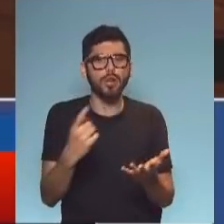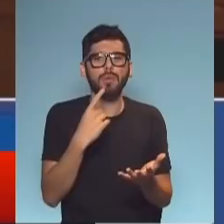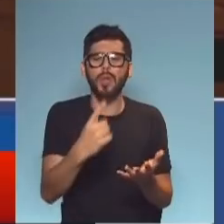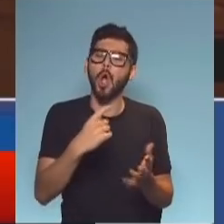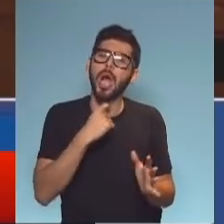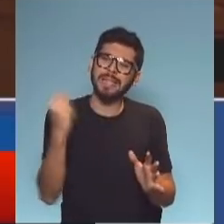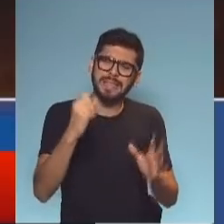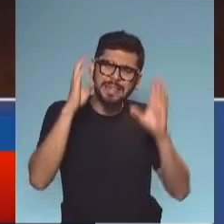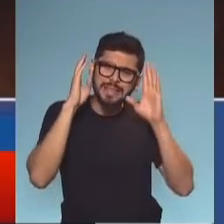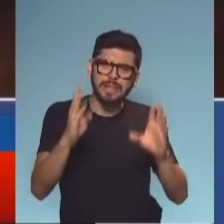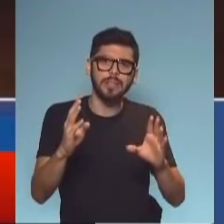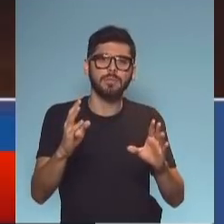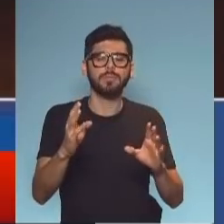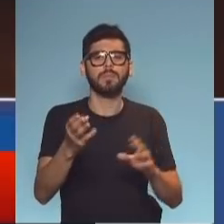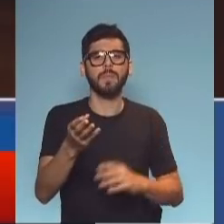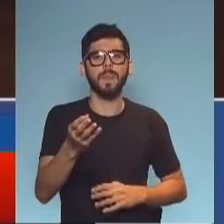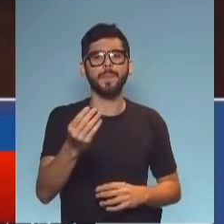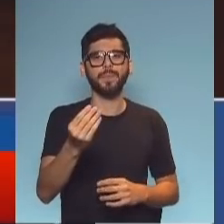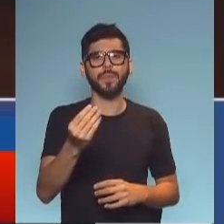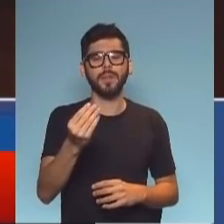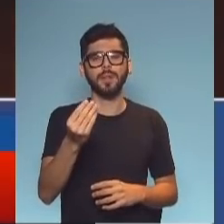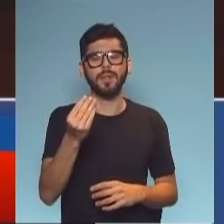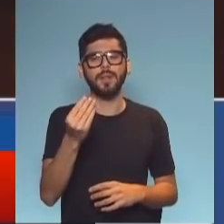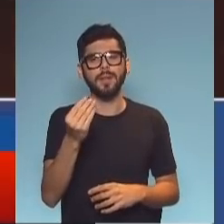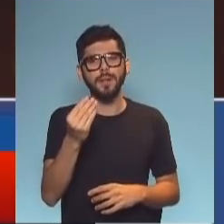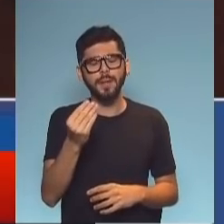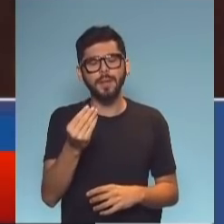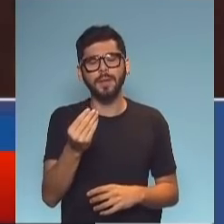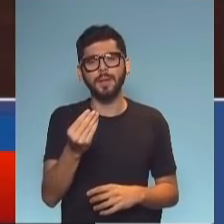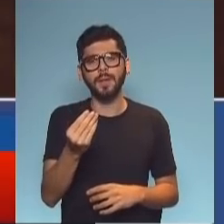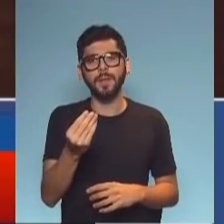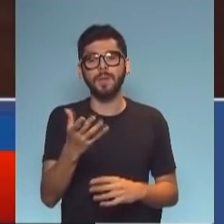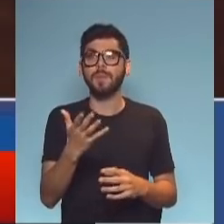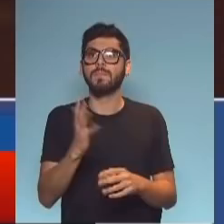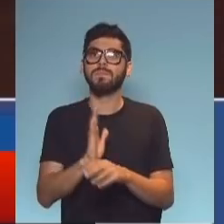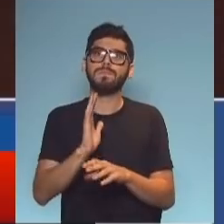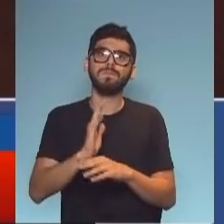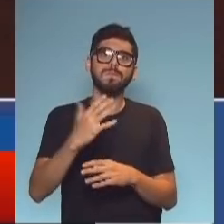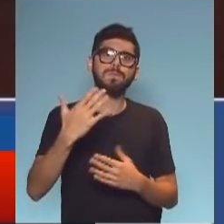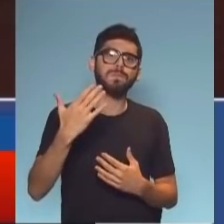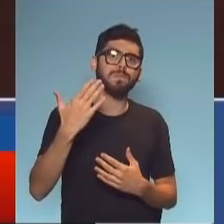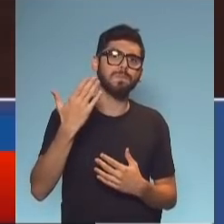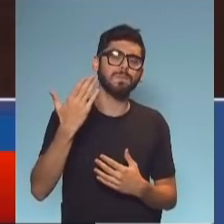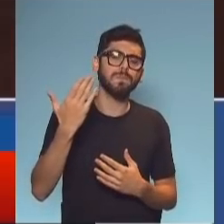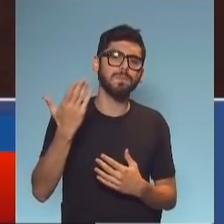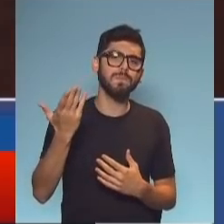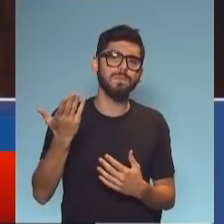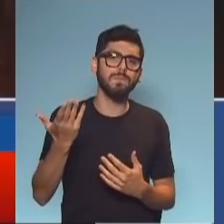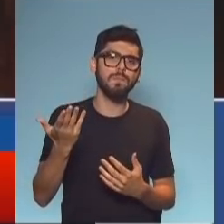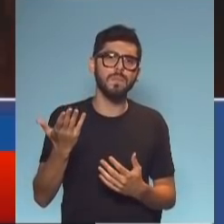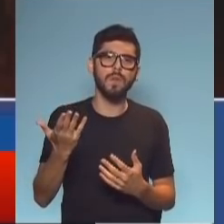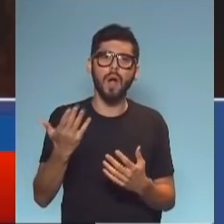hacer hincapié en qué posibilidad también de, digamos, encontrar algún tipo de